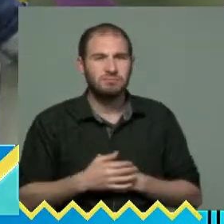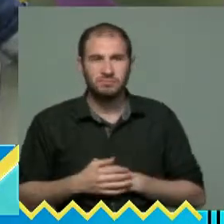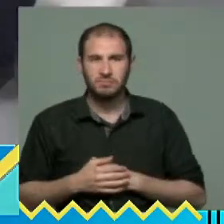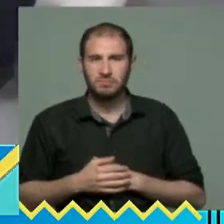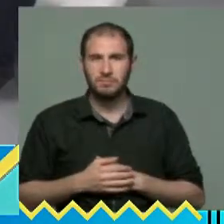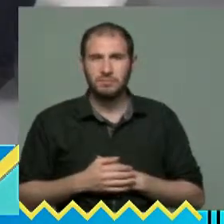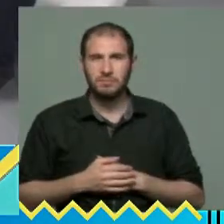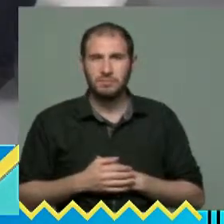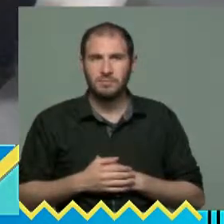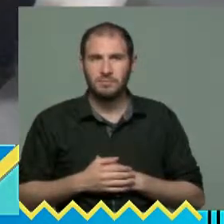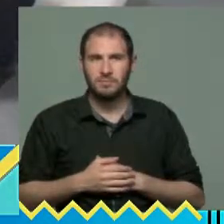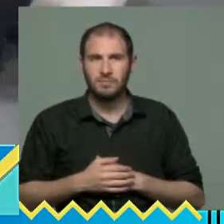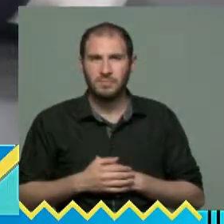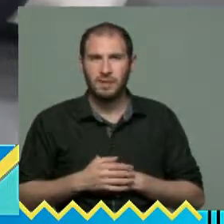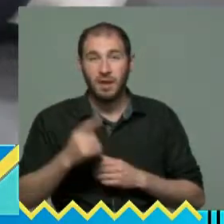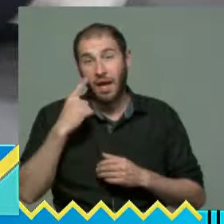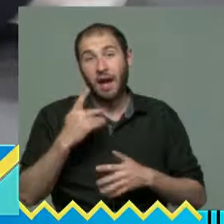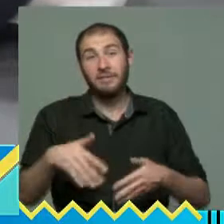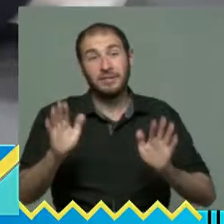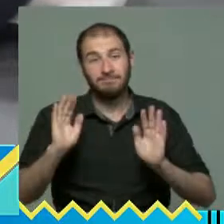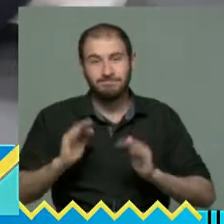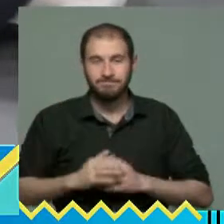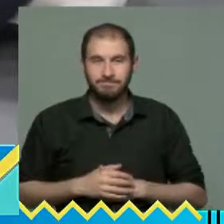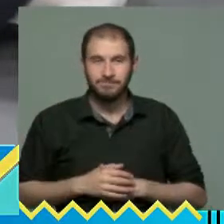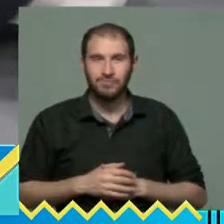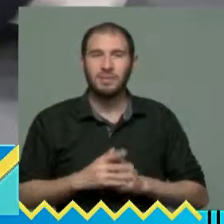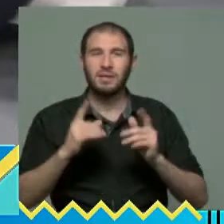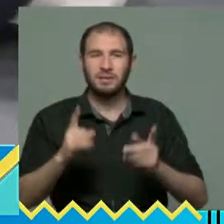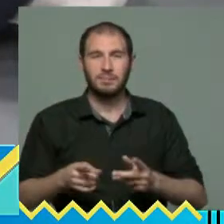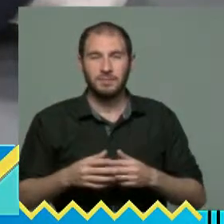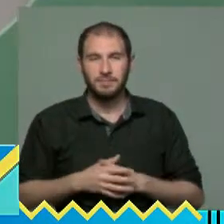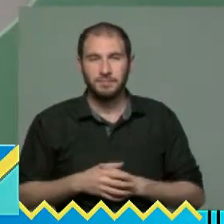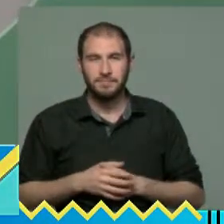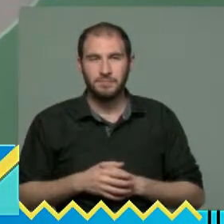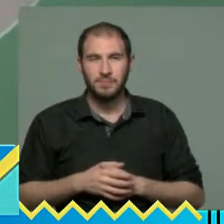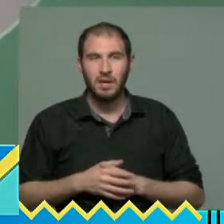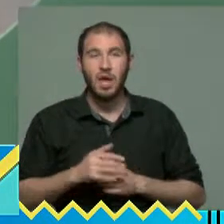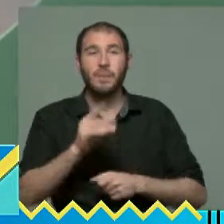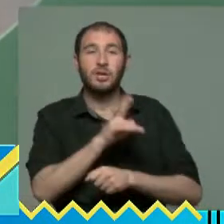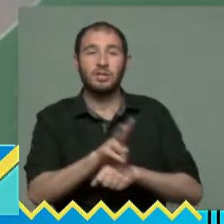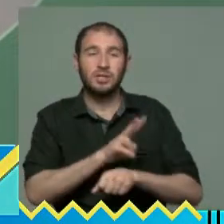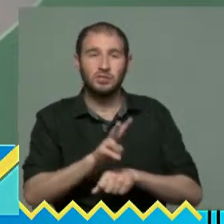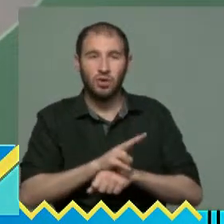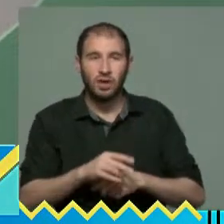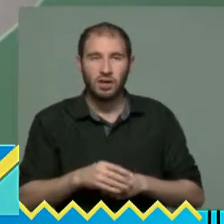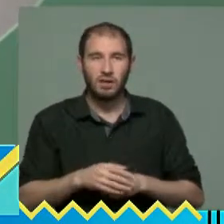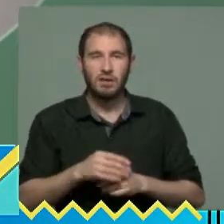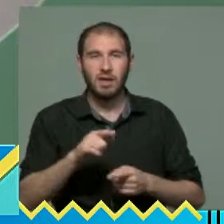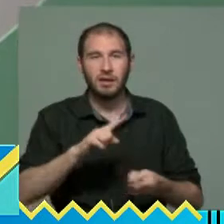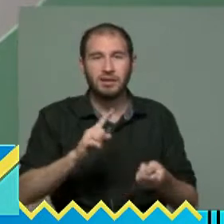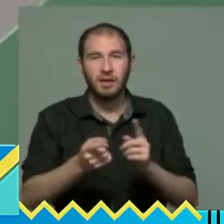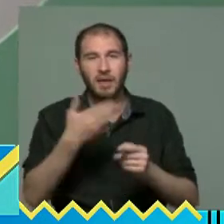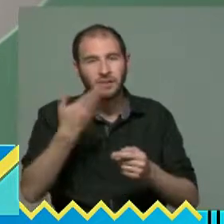Yo creo que está por verse eso. Incluso Protectora fue mutando